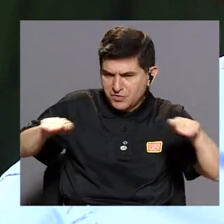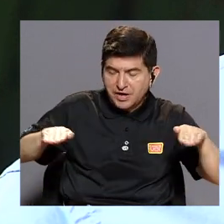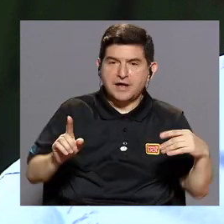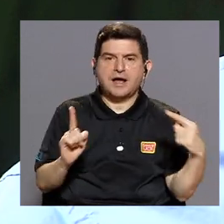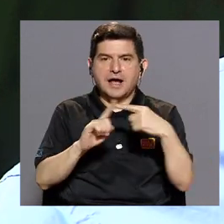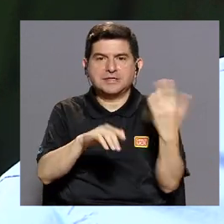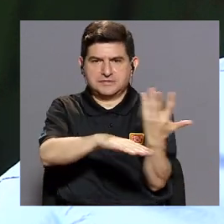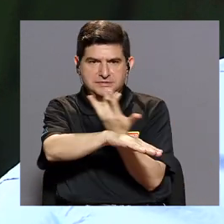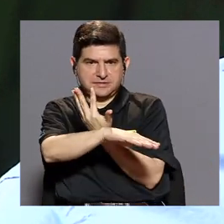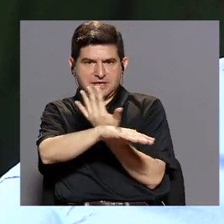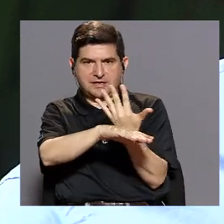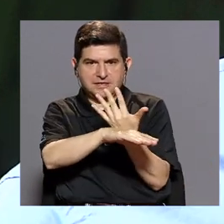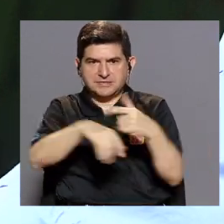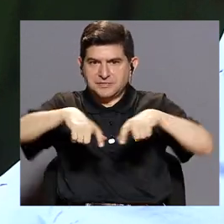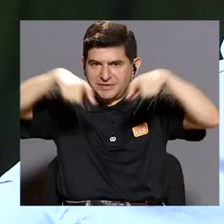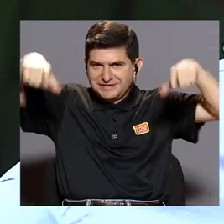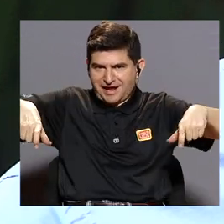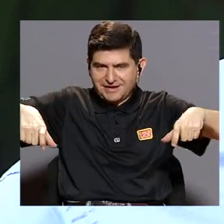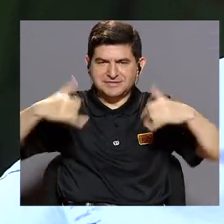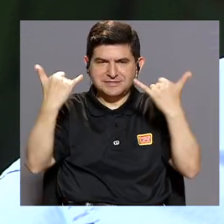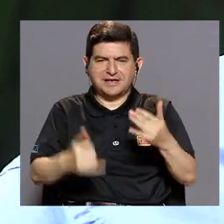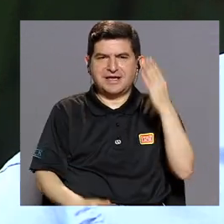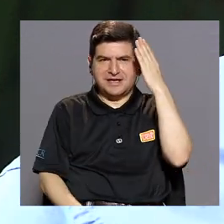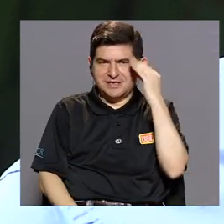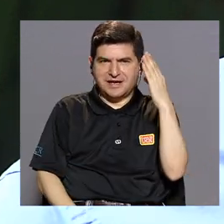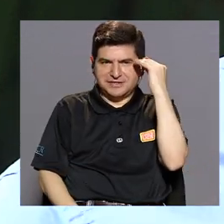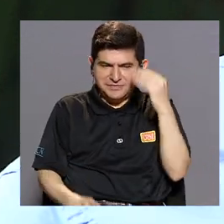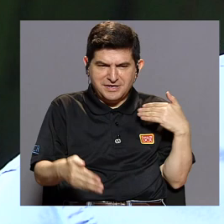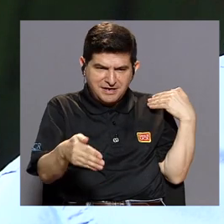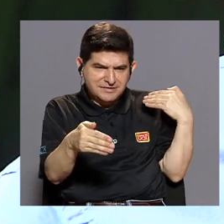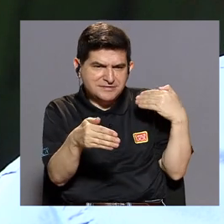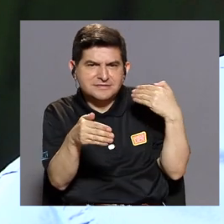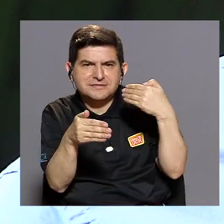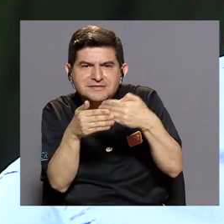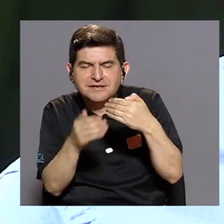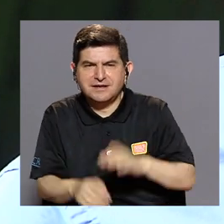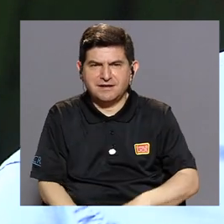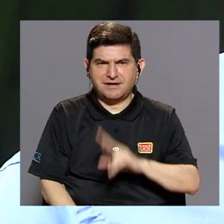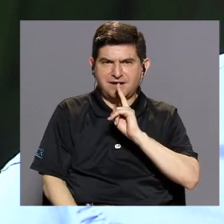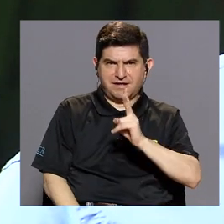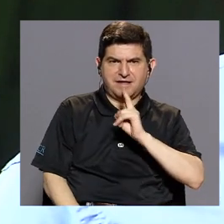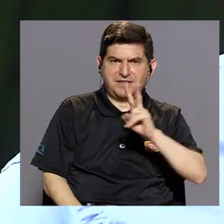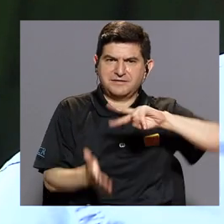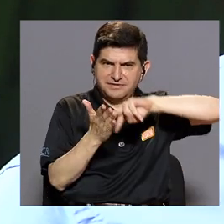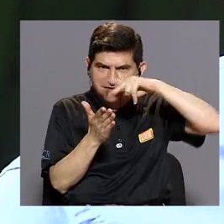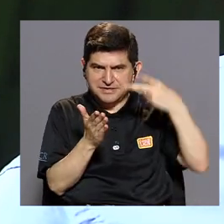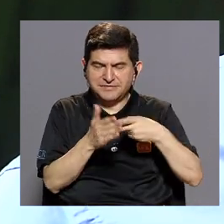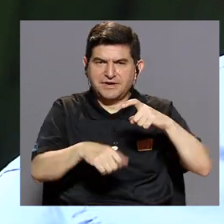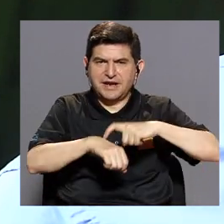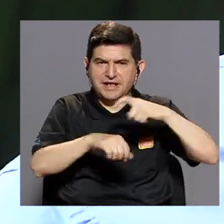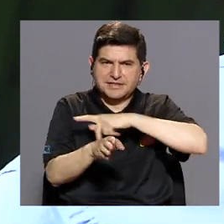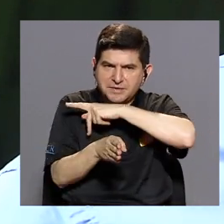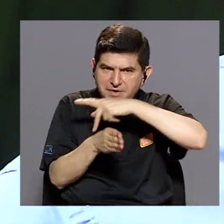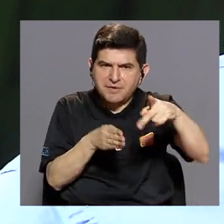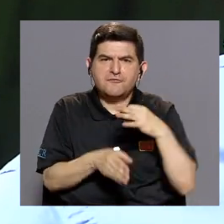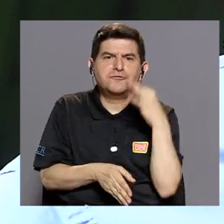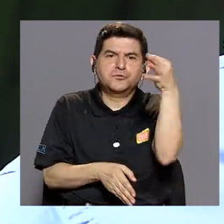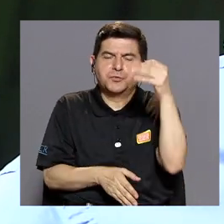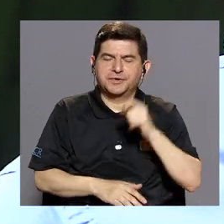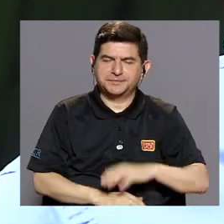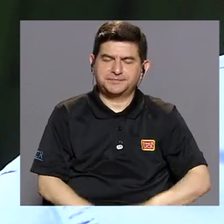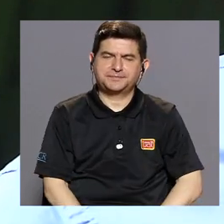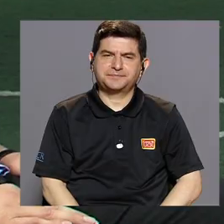al Zacate y a una experiencia, digamos, ya más de acercamiento a lo que verdaderamente iba a ser una etapa más profesional en el